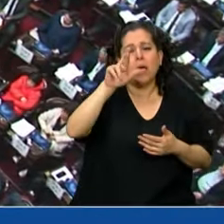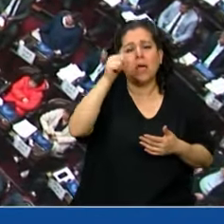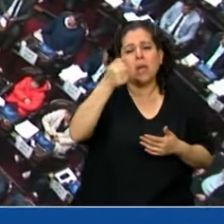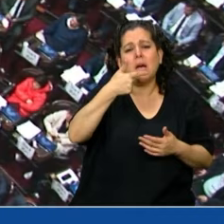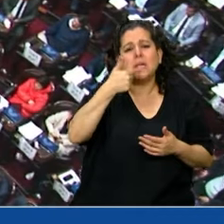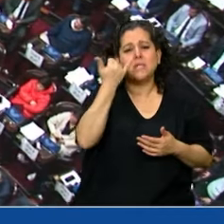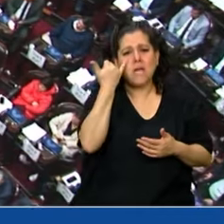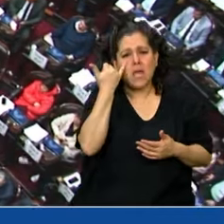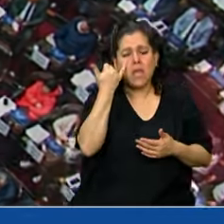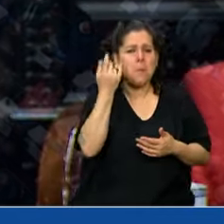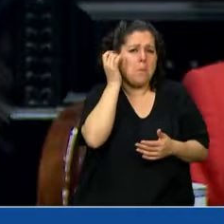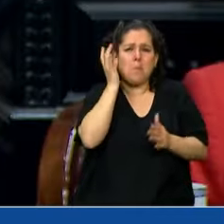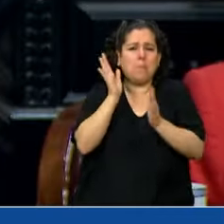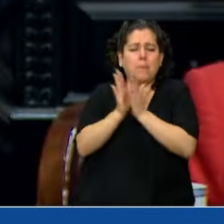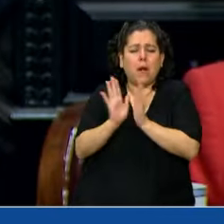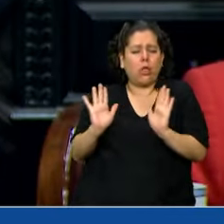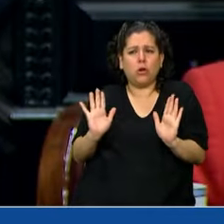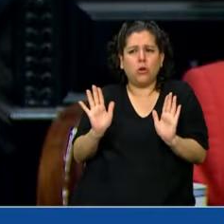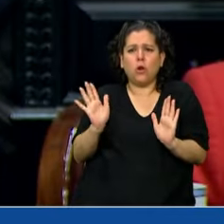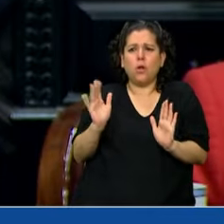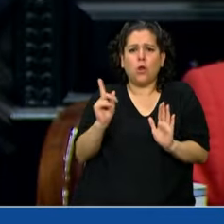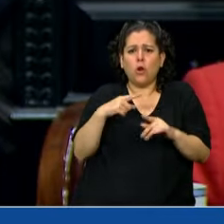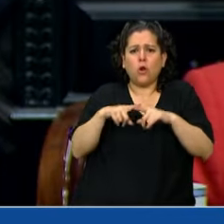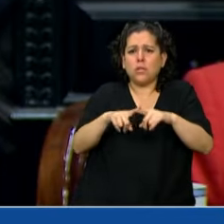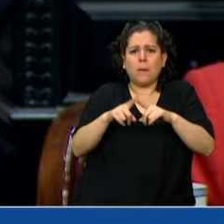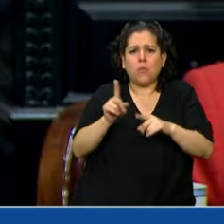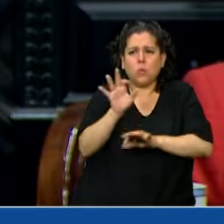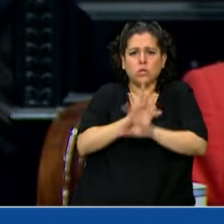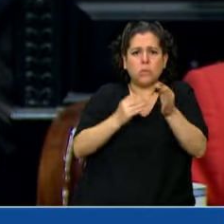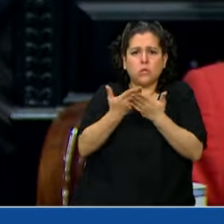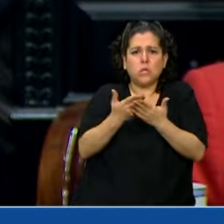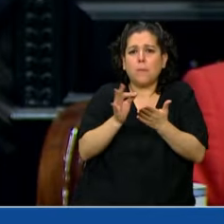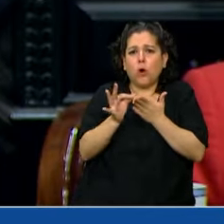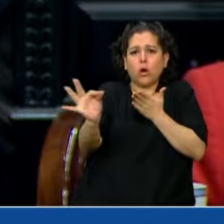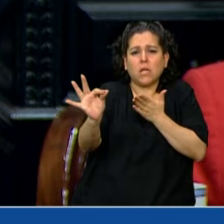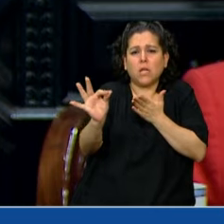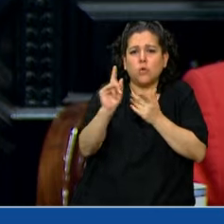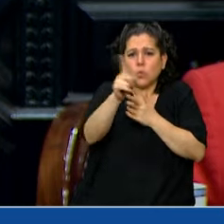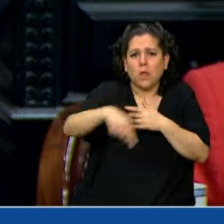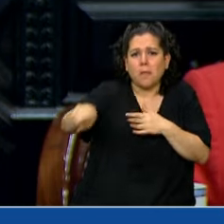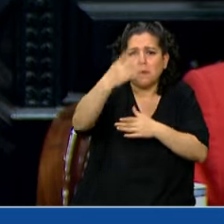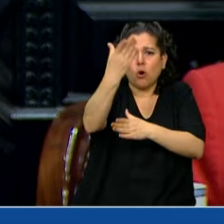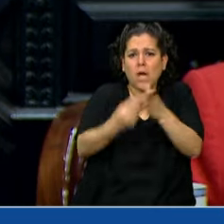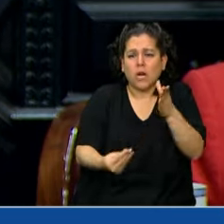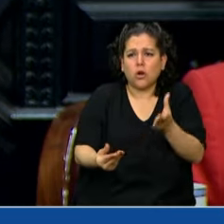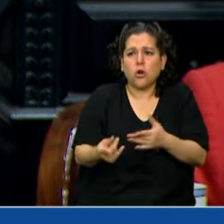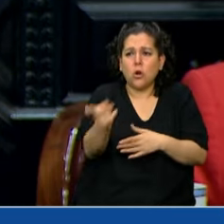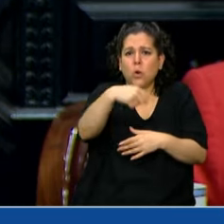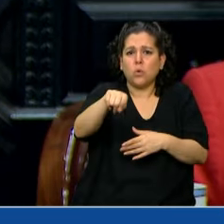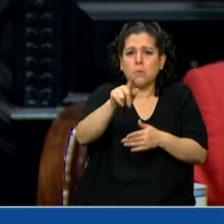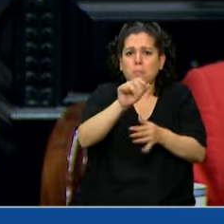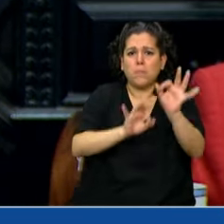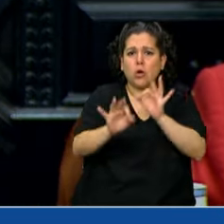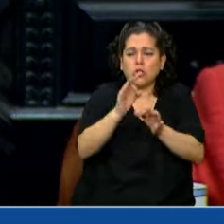verazay pero perdón eh No estamos discutiendo el proyecto estamos corrigiendo un error de ustedes proyecto vino